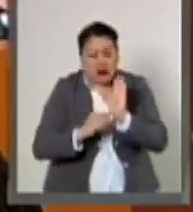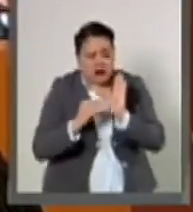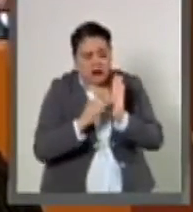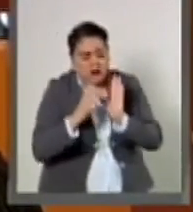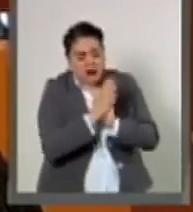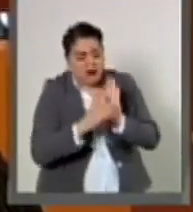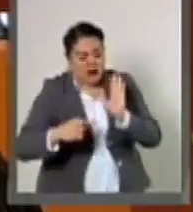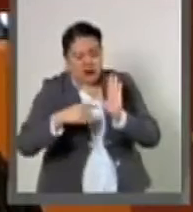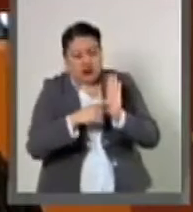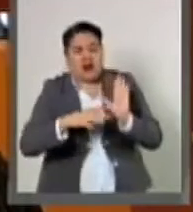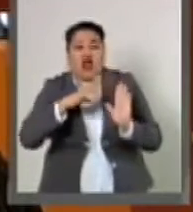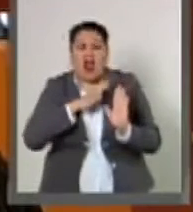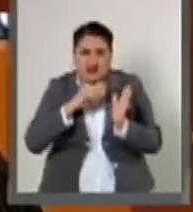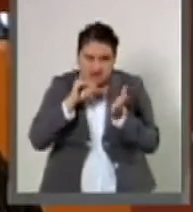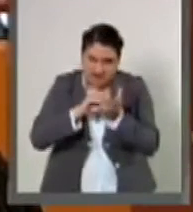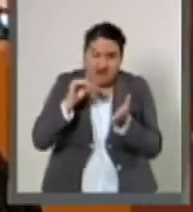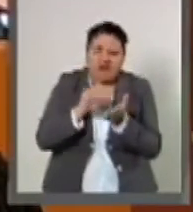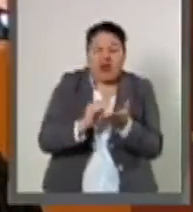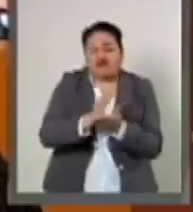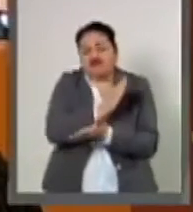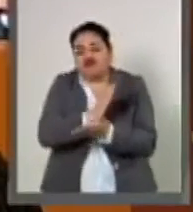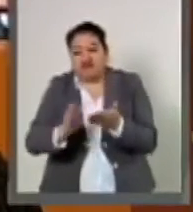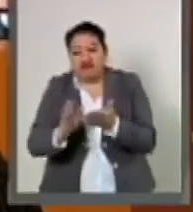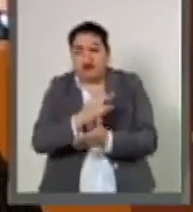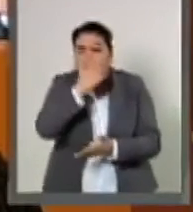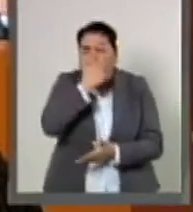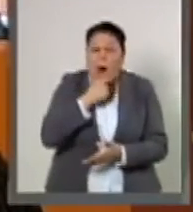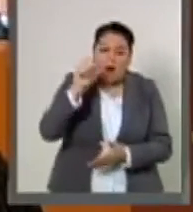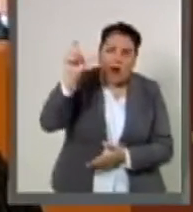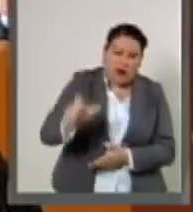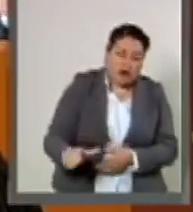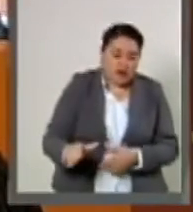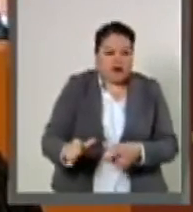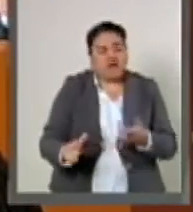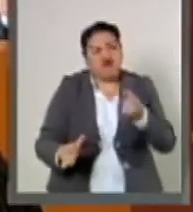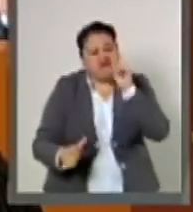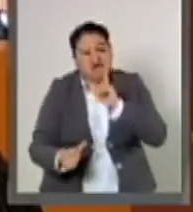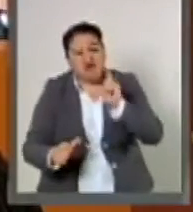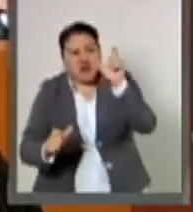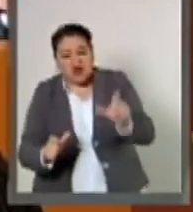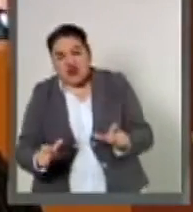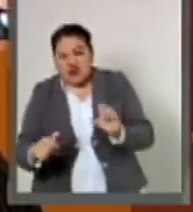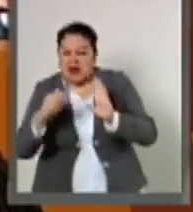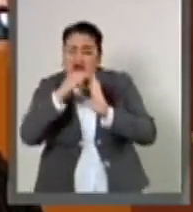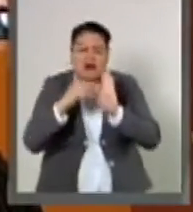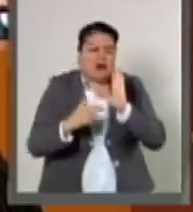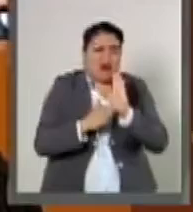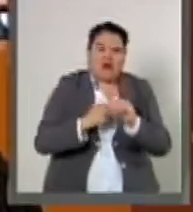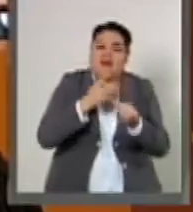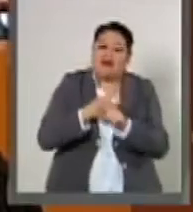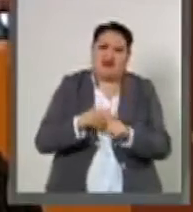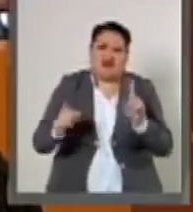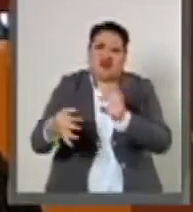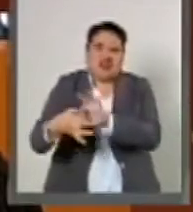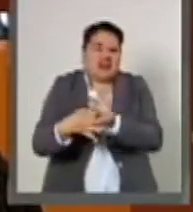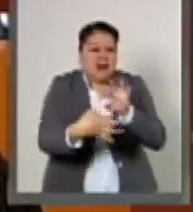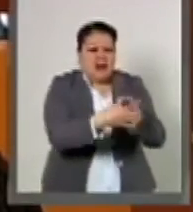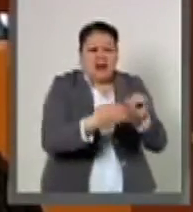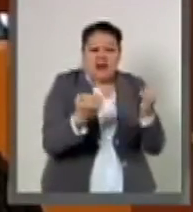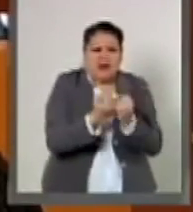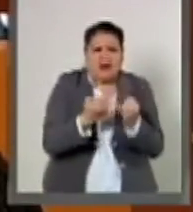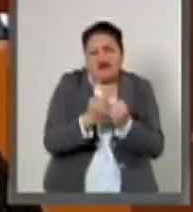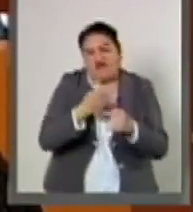prevalecen ciertas distinciones entre los géneros, y ello en cuanto a la prestación social de el seguro